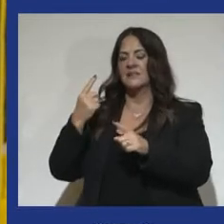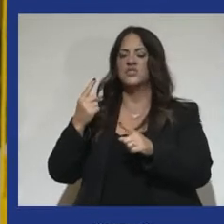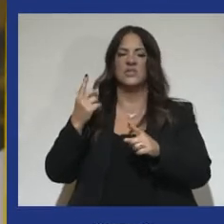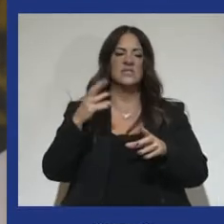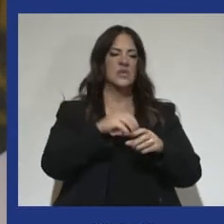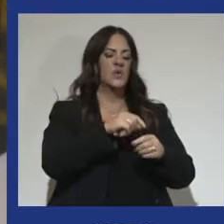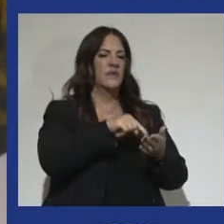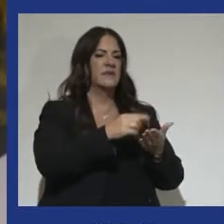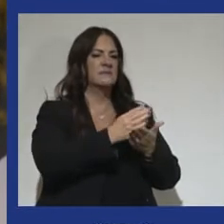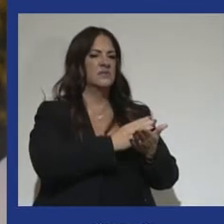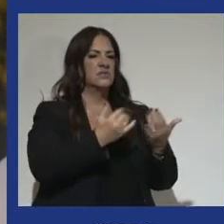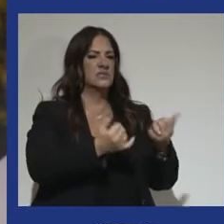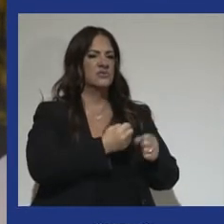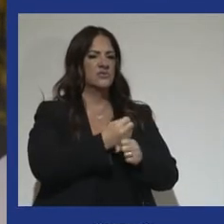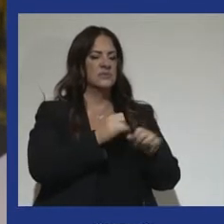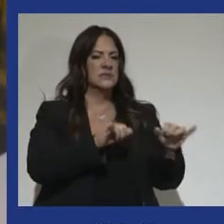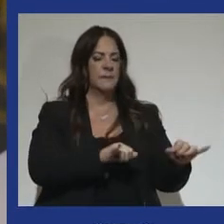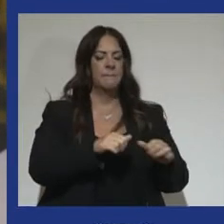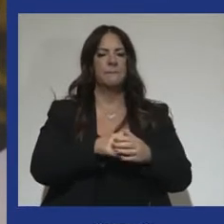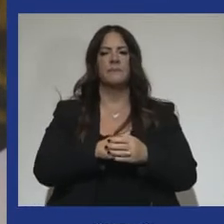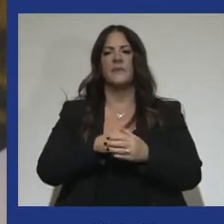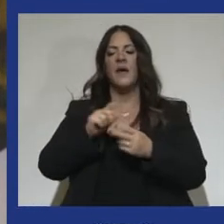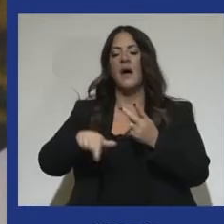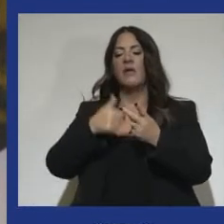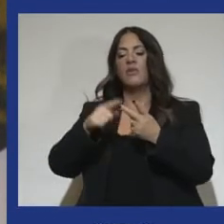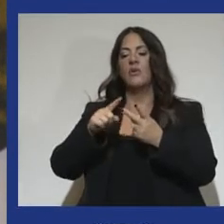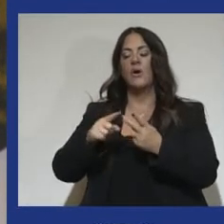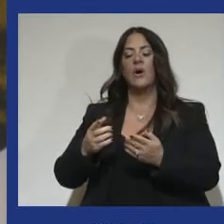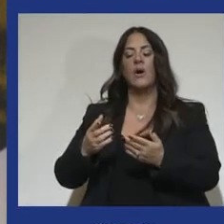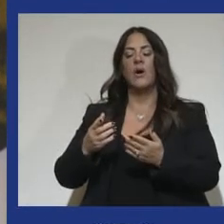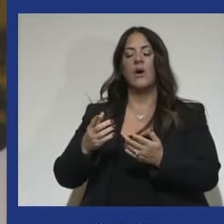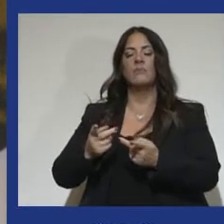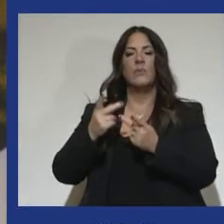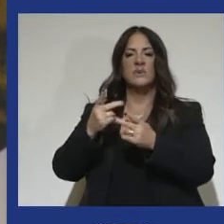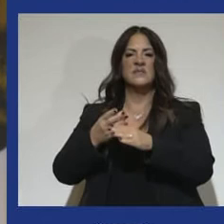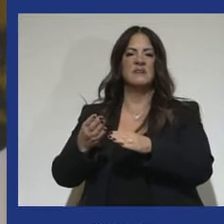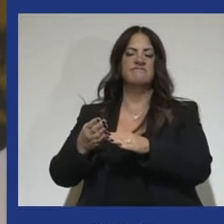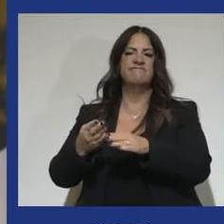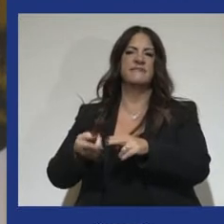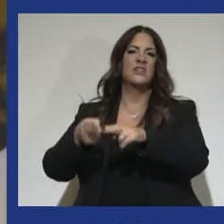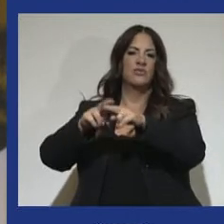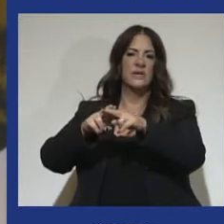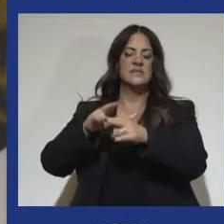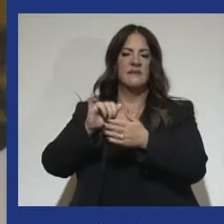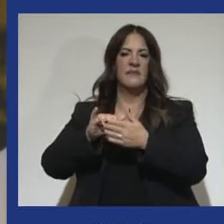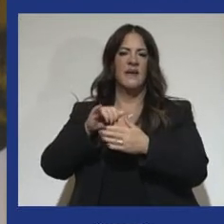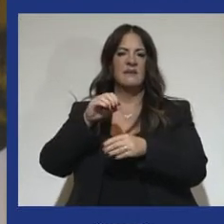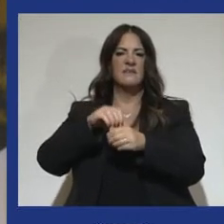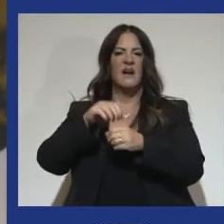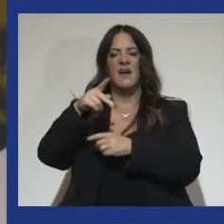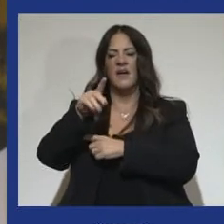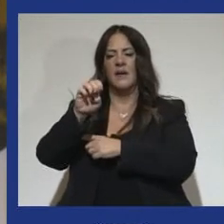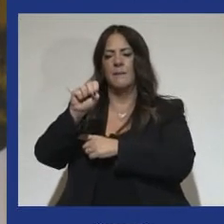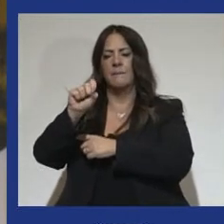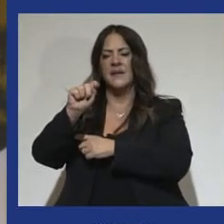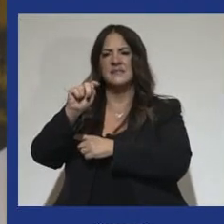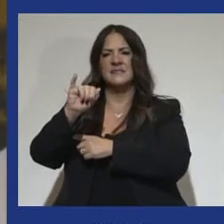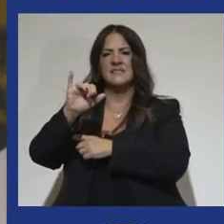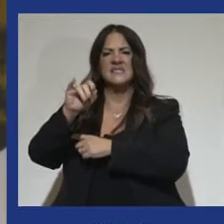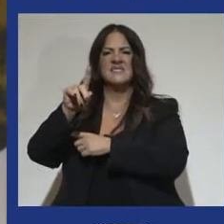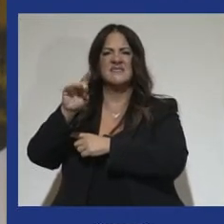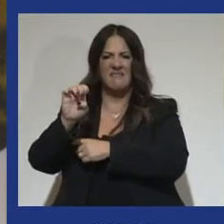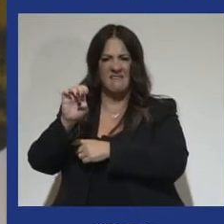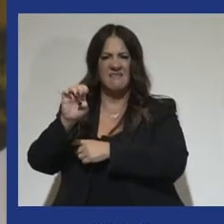hicimos el año pasado también la otra propuesta que es un aumento es un aumento en